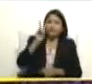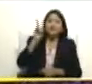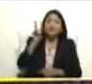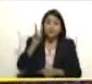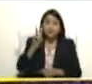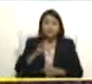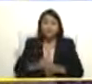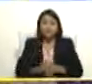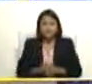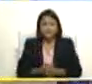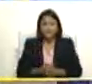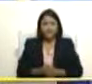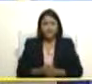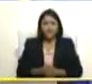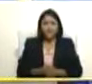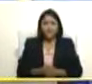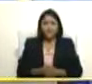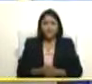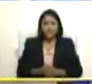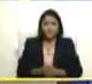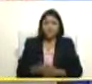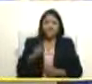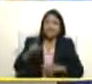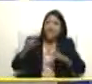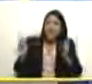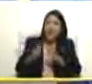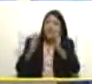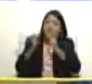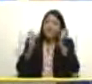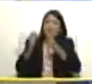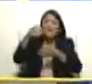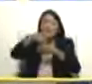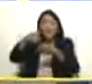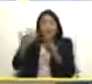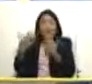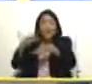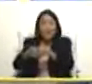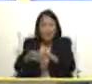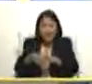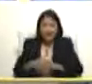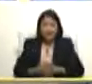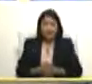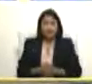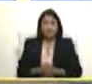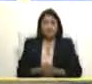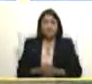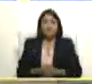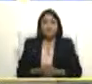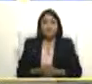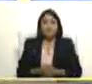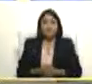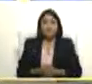nacionalista. Se hizo una campaña electoral incluyente, abarcadora, convocante,